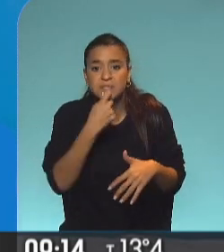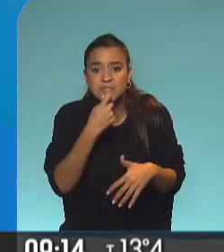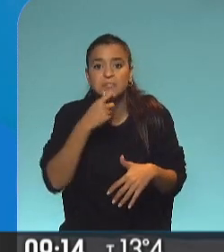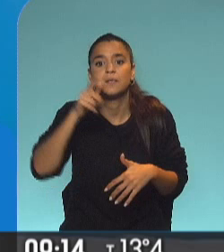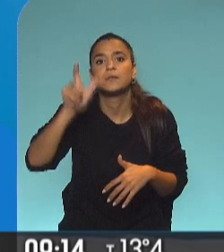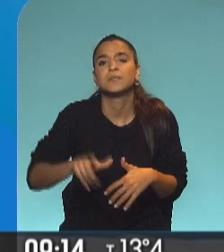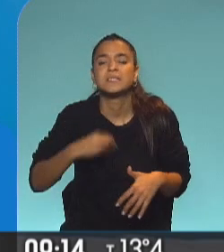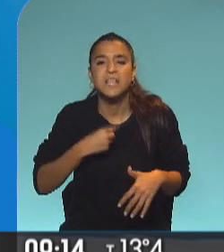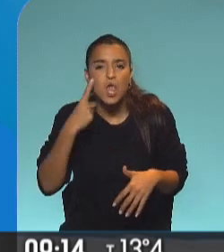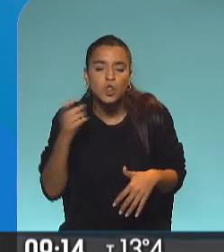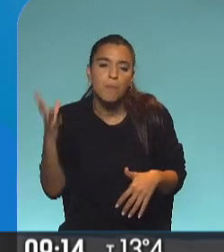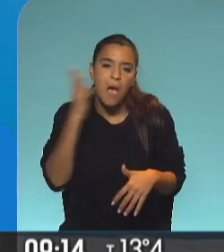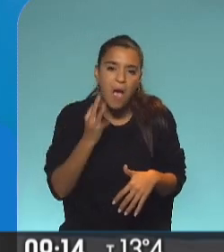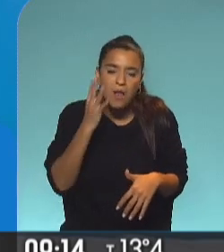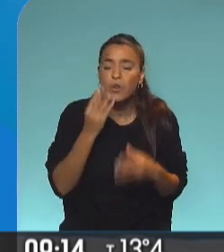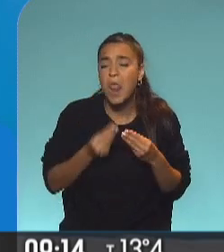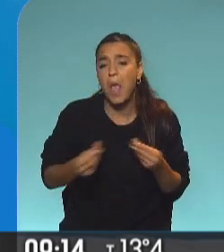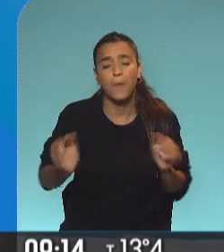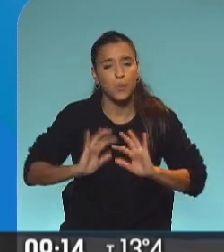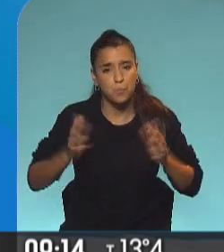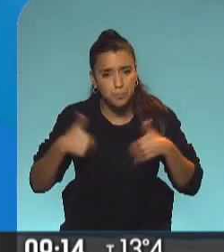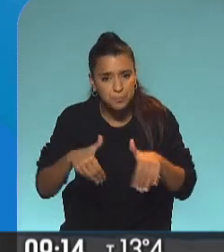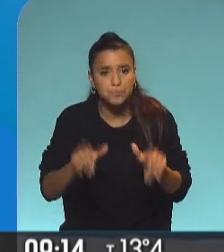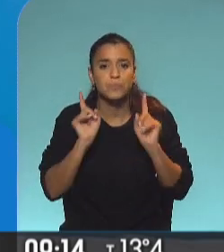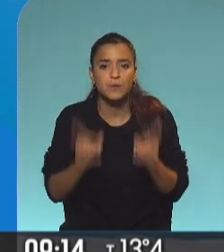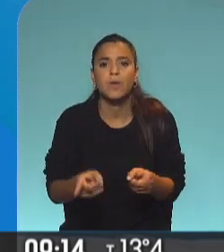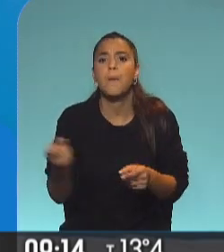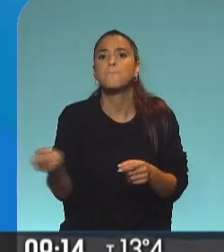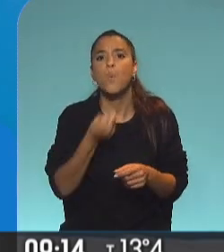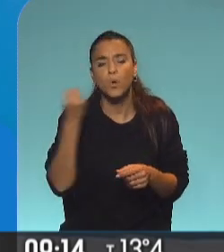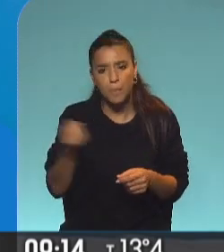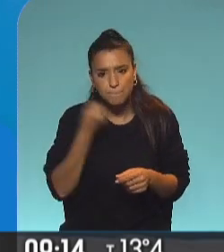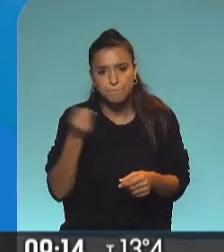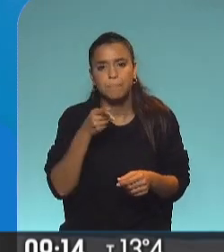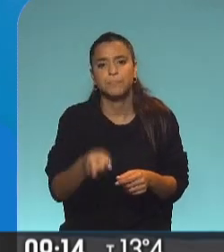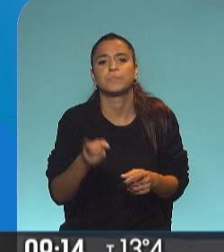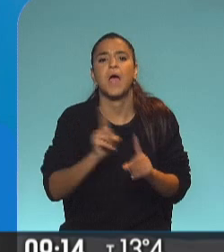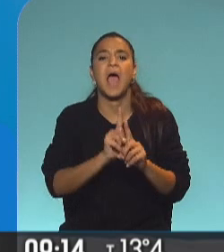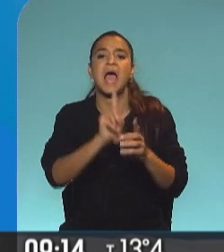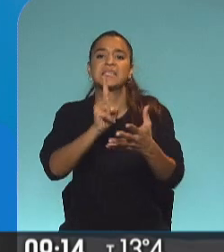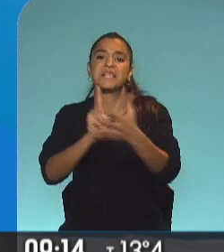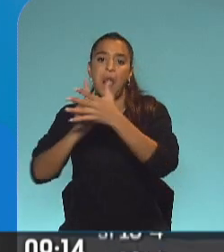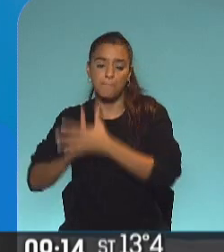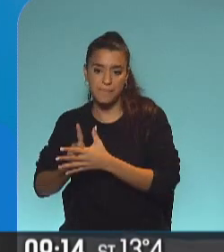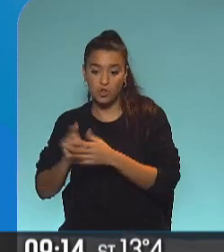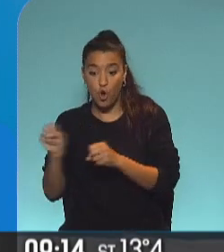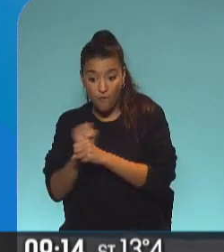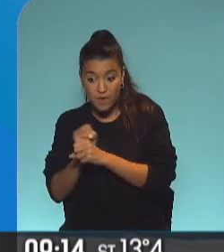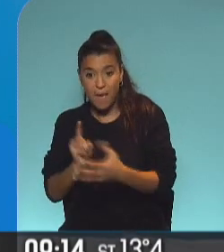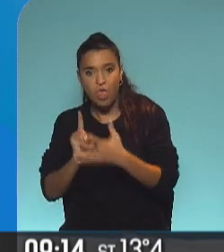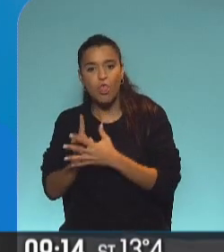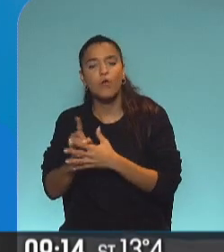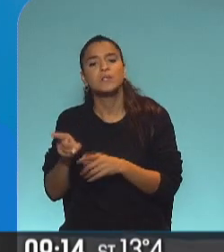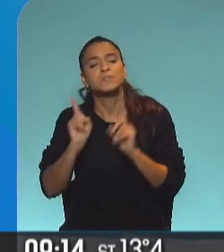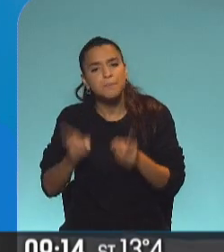de presentar síntomas, aunque sean leves, y de la importancia del aislamiento de los casos confirmados y la